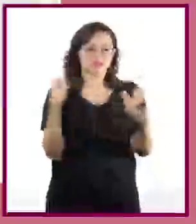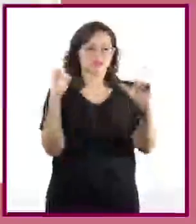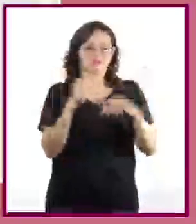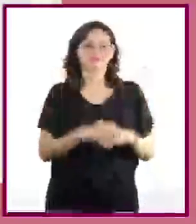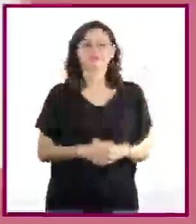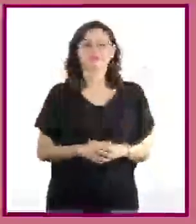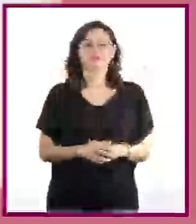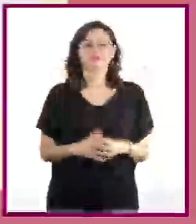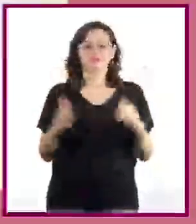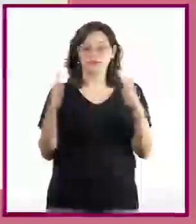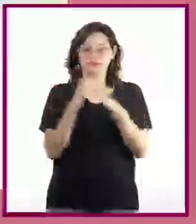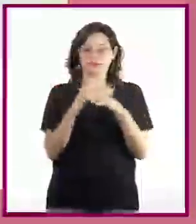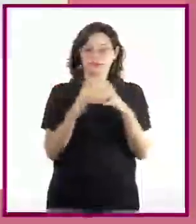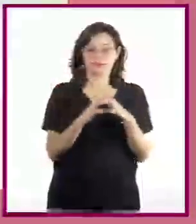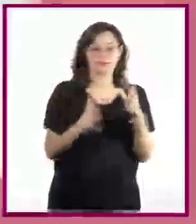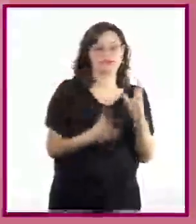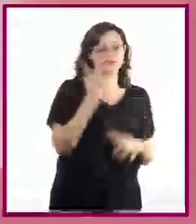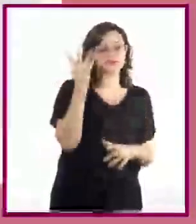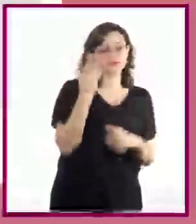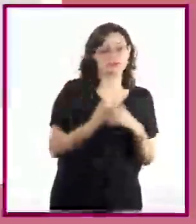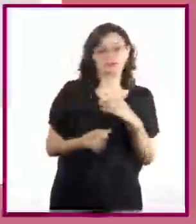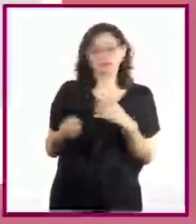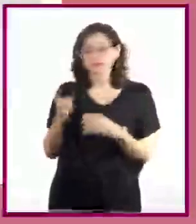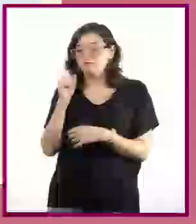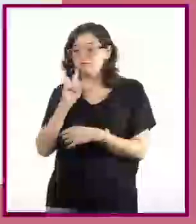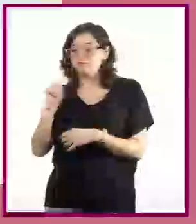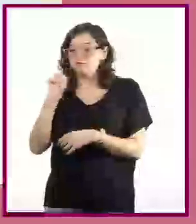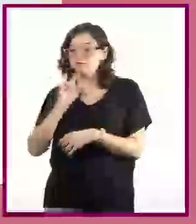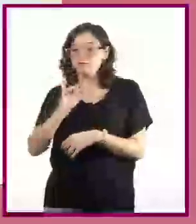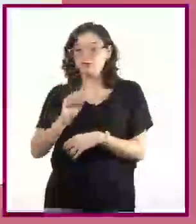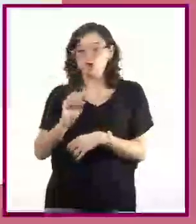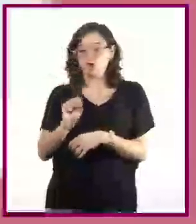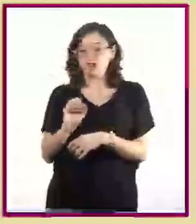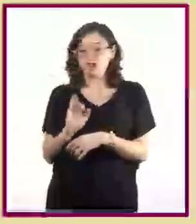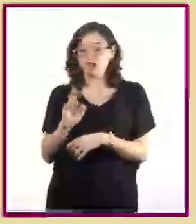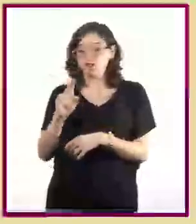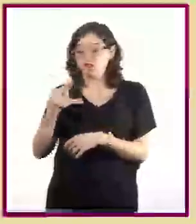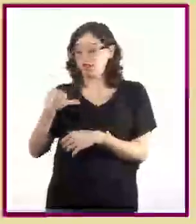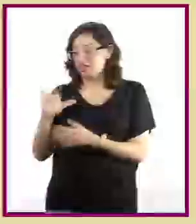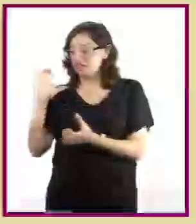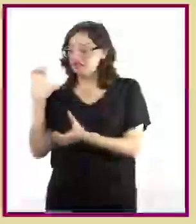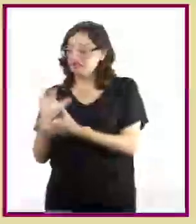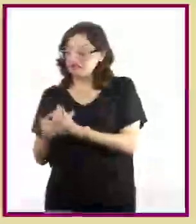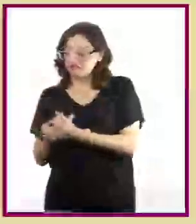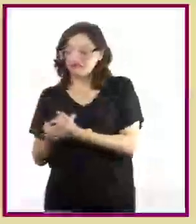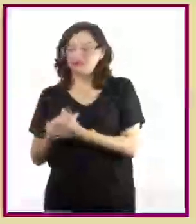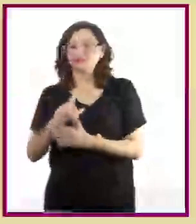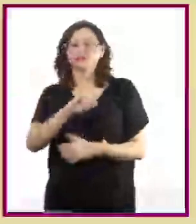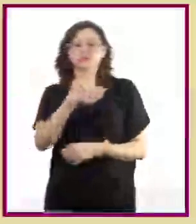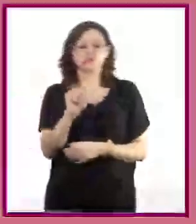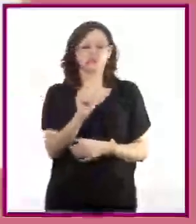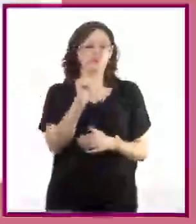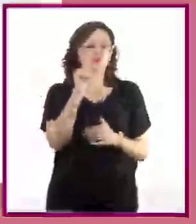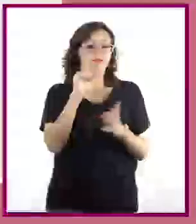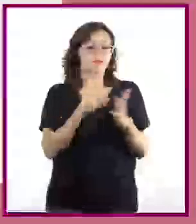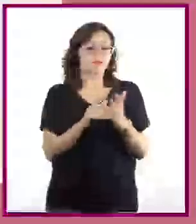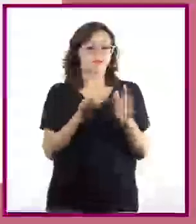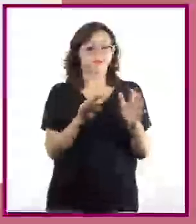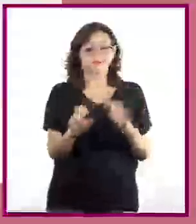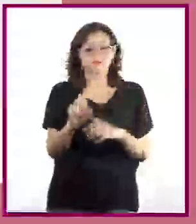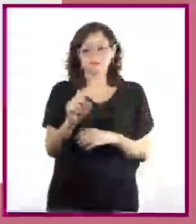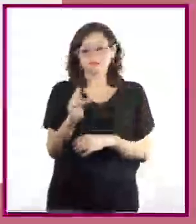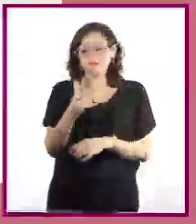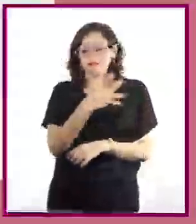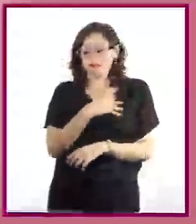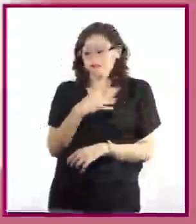escapar brevemente a Orihuela para casarse con Josefina Manresa. Fue en 1938 cuando falleció su primer